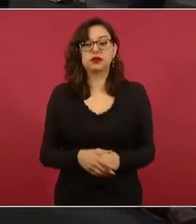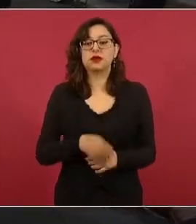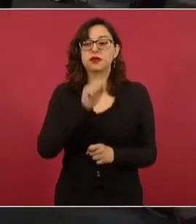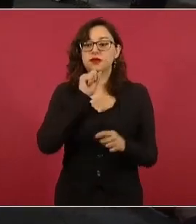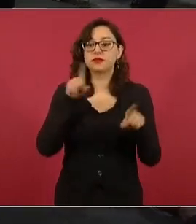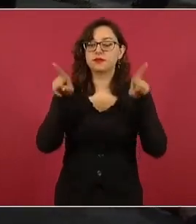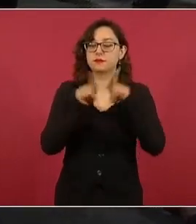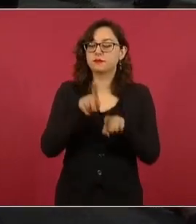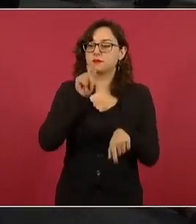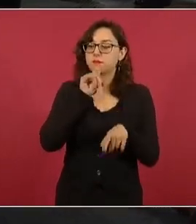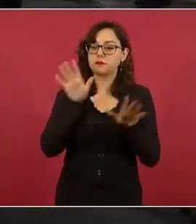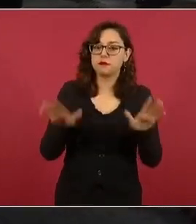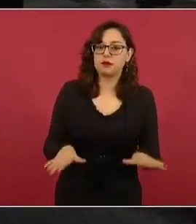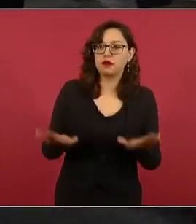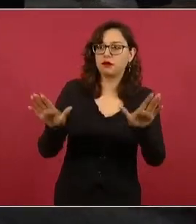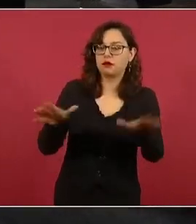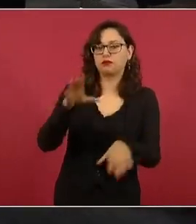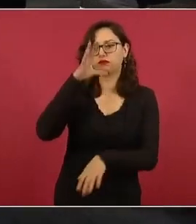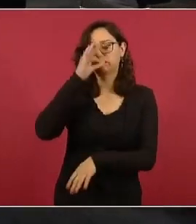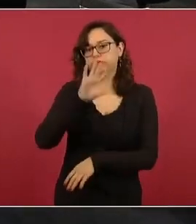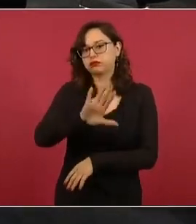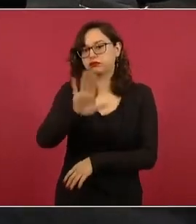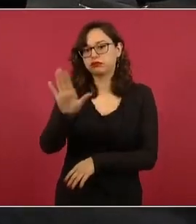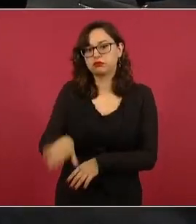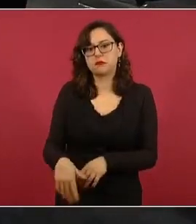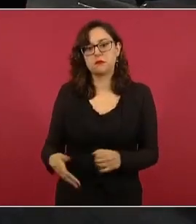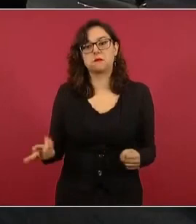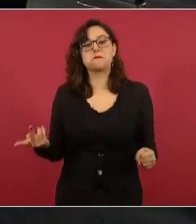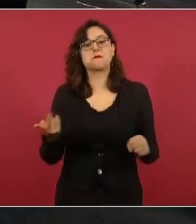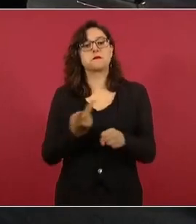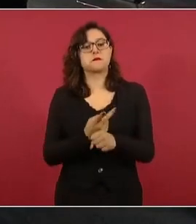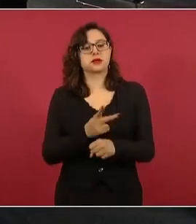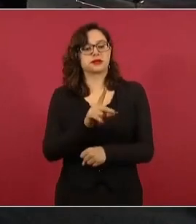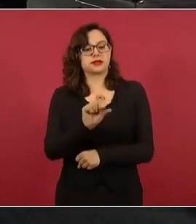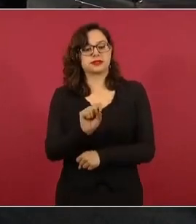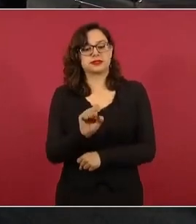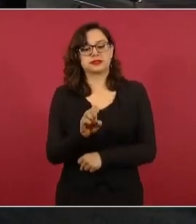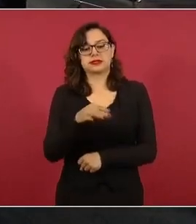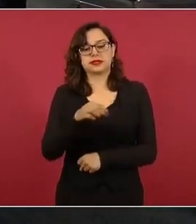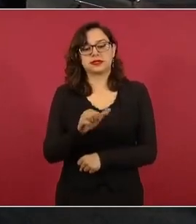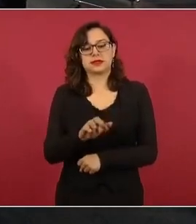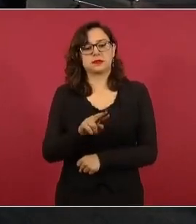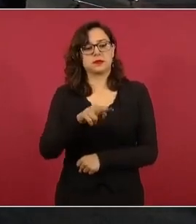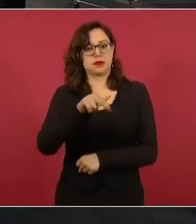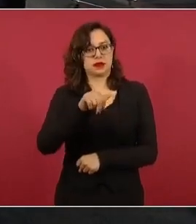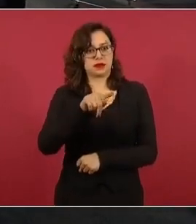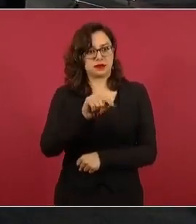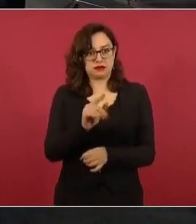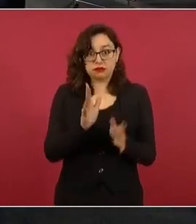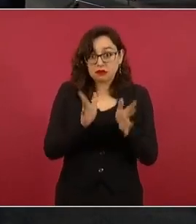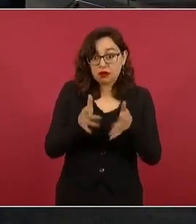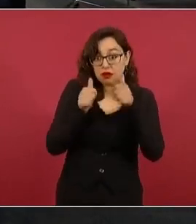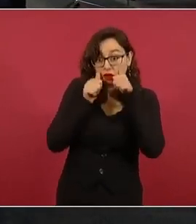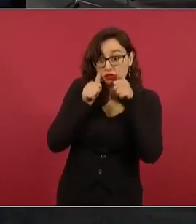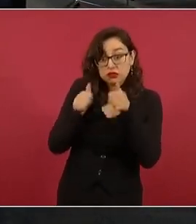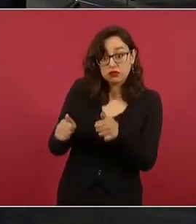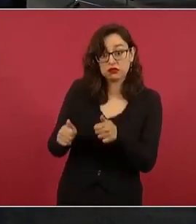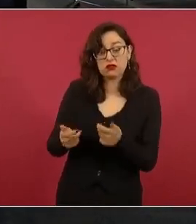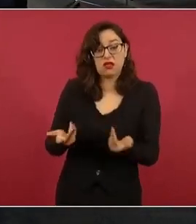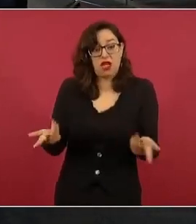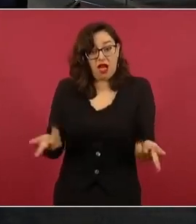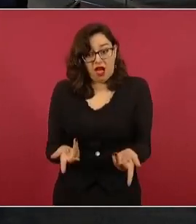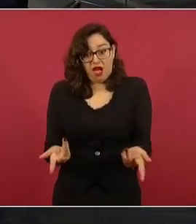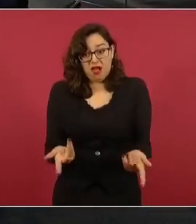de murciélagos. Entonces, ¿qué está haciendo la Semarnat? Y yo veo buena intención